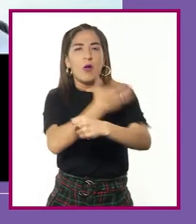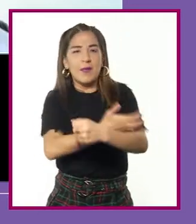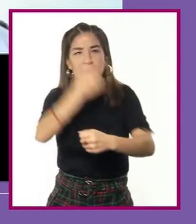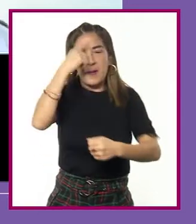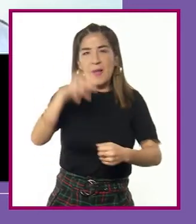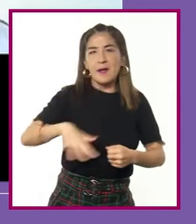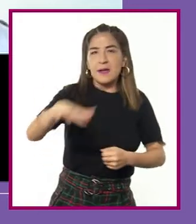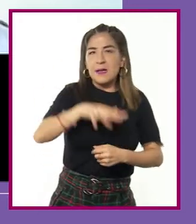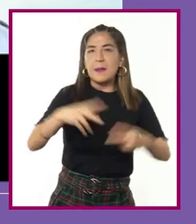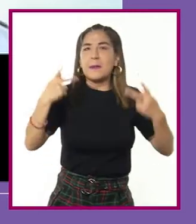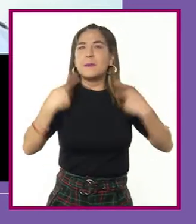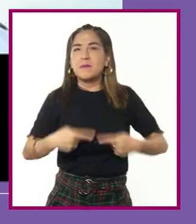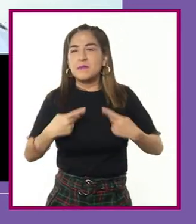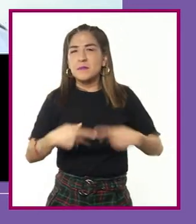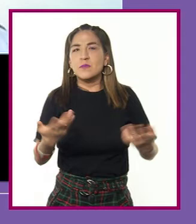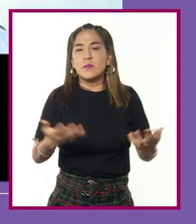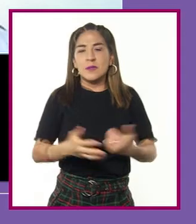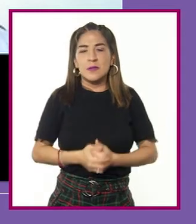público?